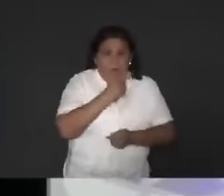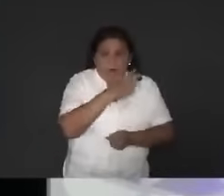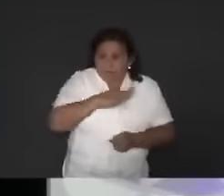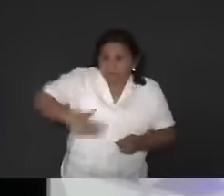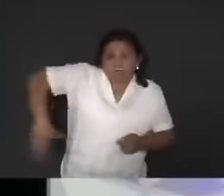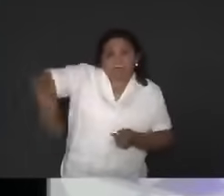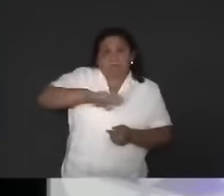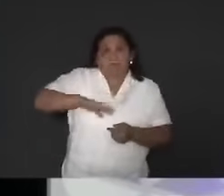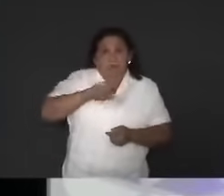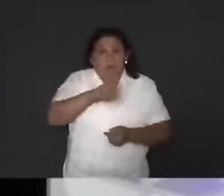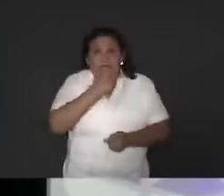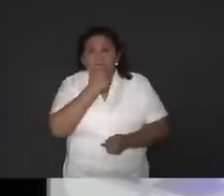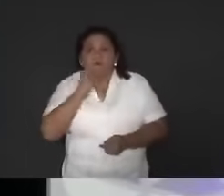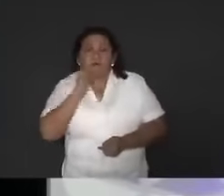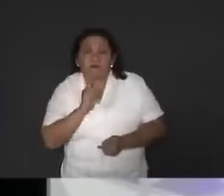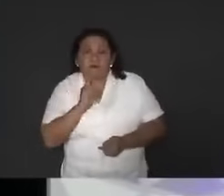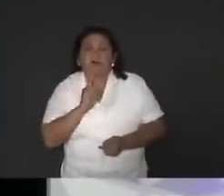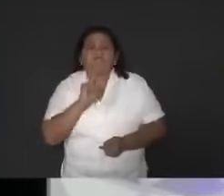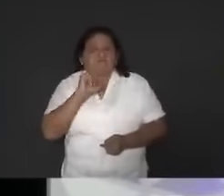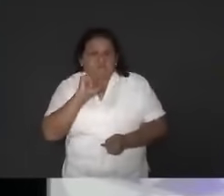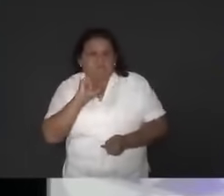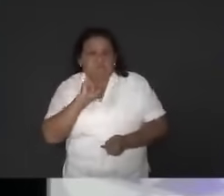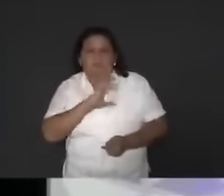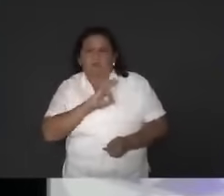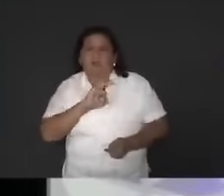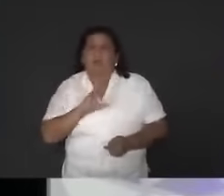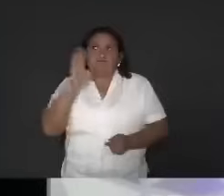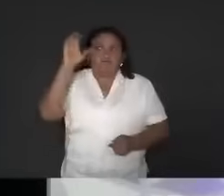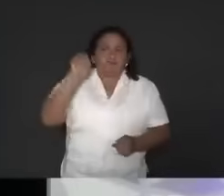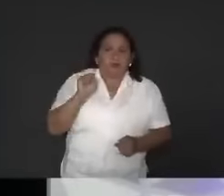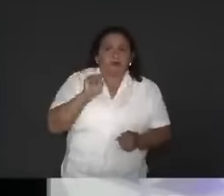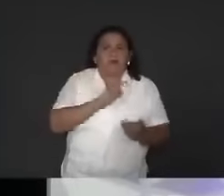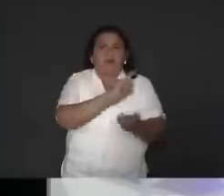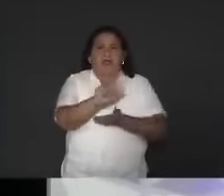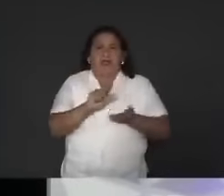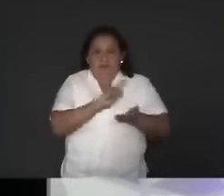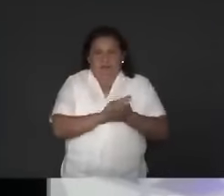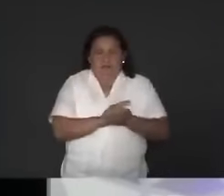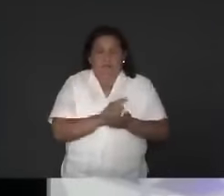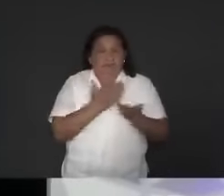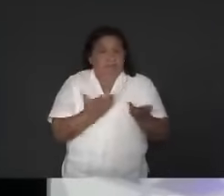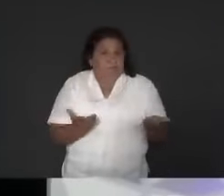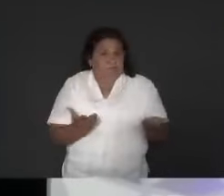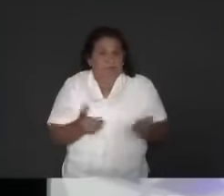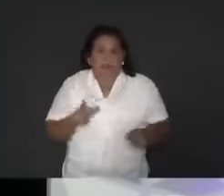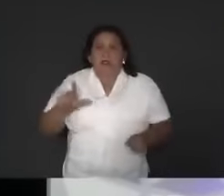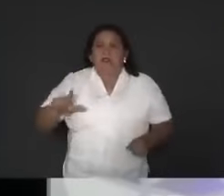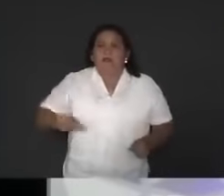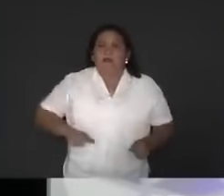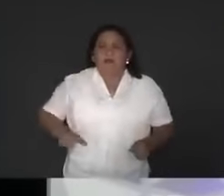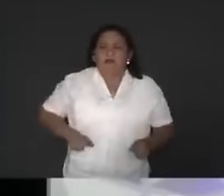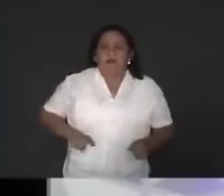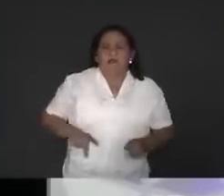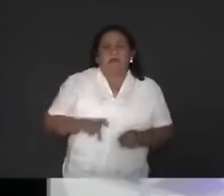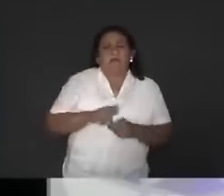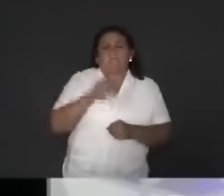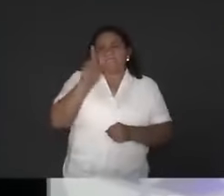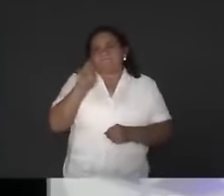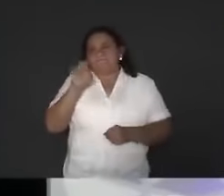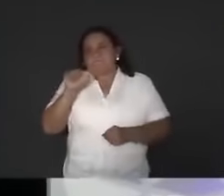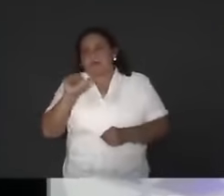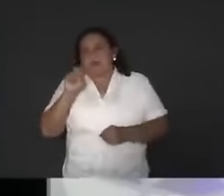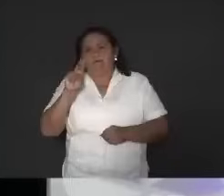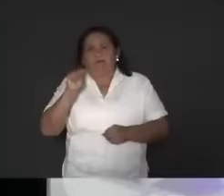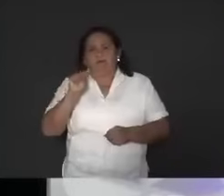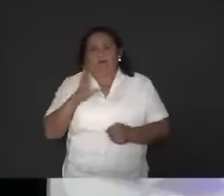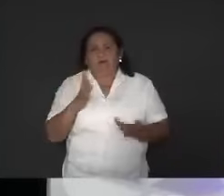para todos. Eso se puede lograr si aplicamos la ley actual, que los gobiernos del PRIAN no han querido